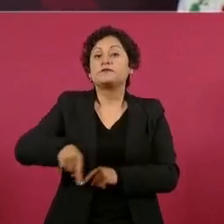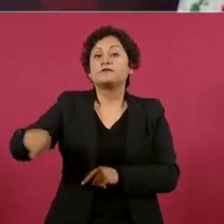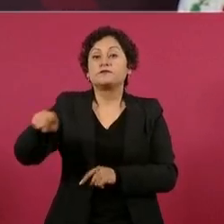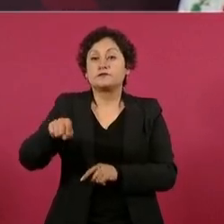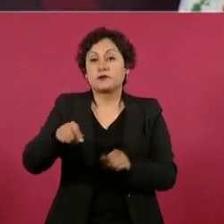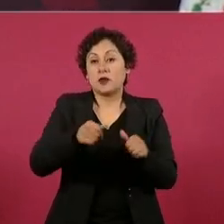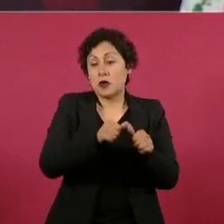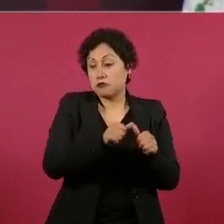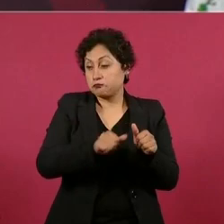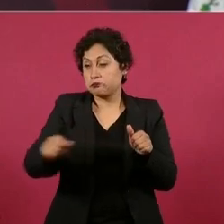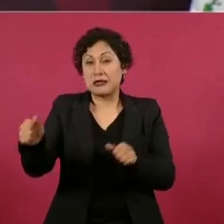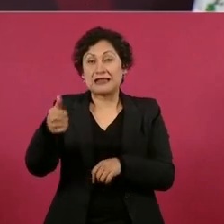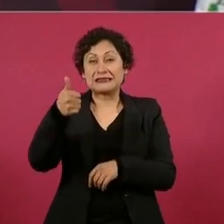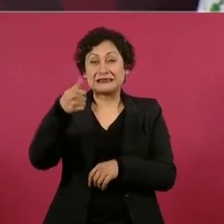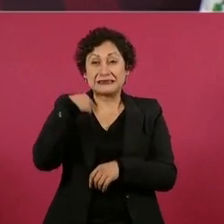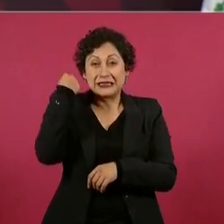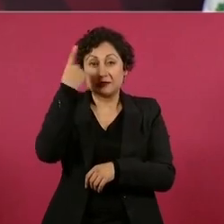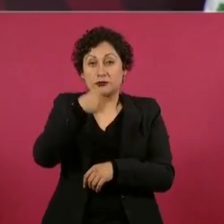6 horas